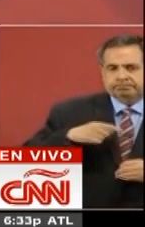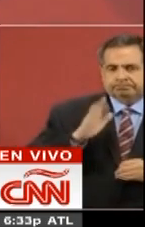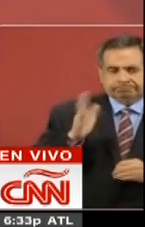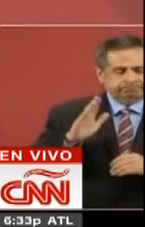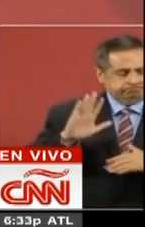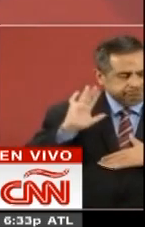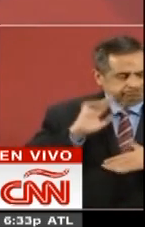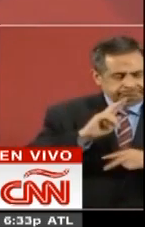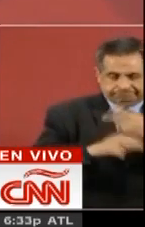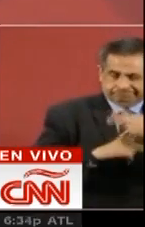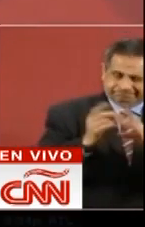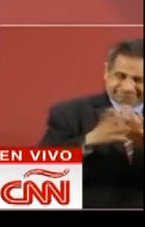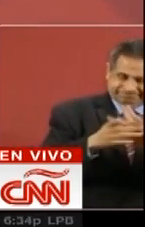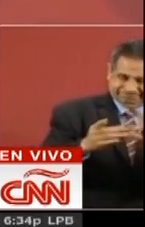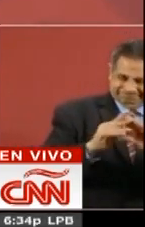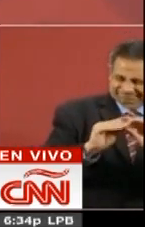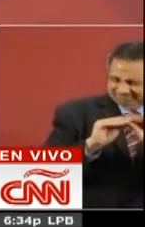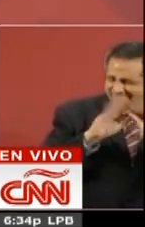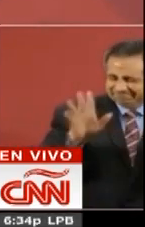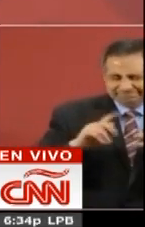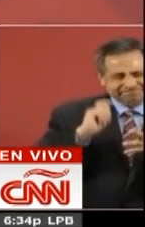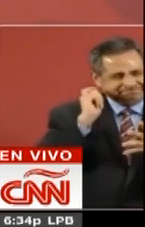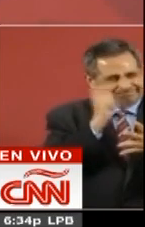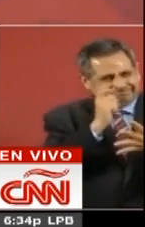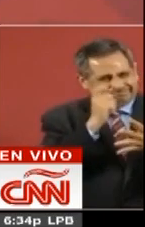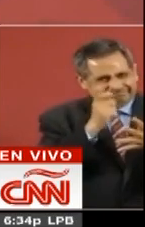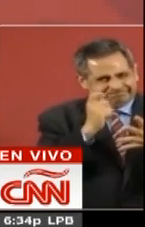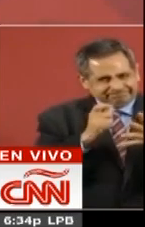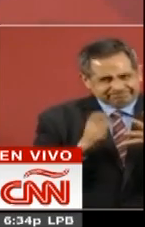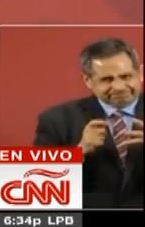esclarecer todos los hechos